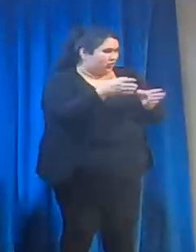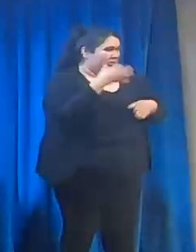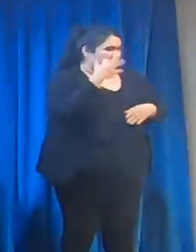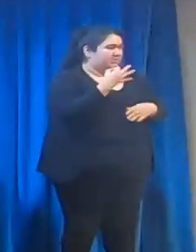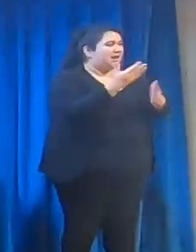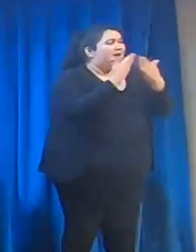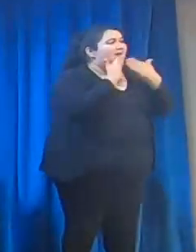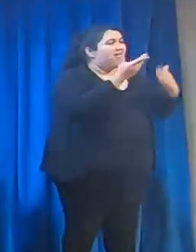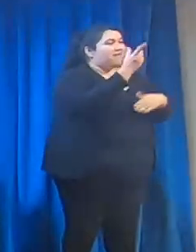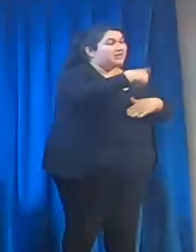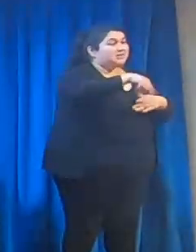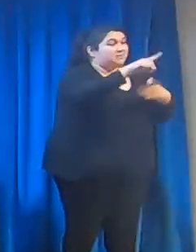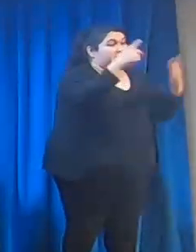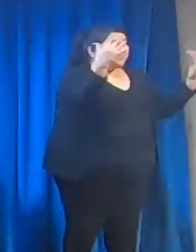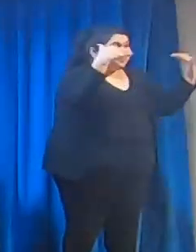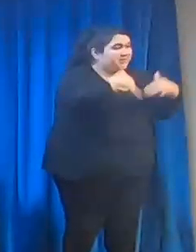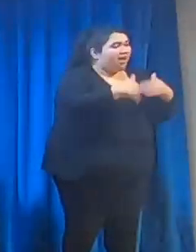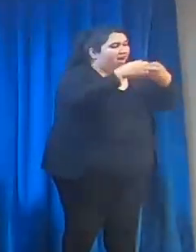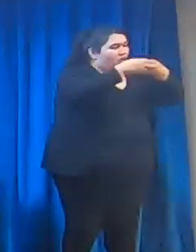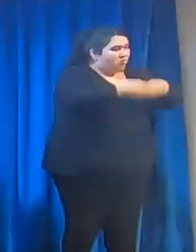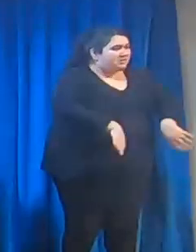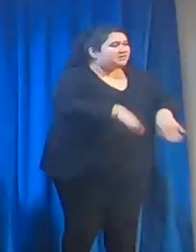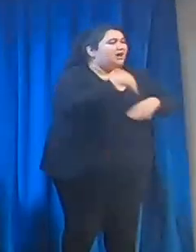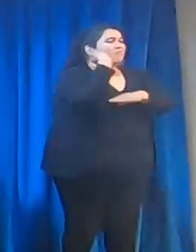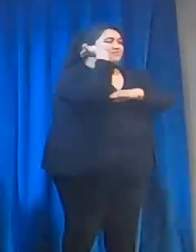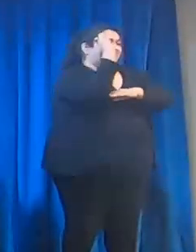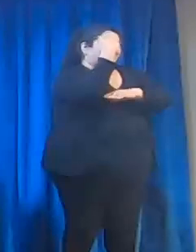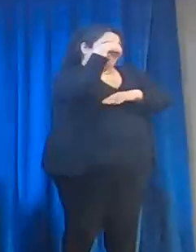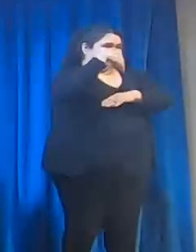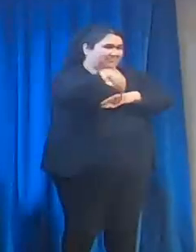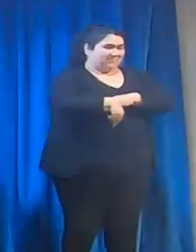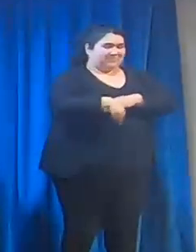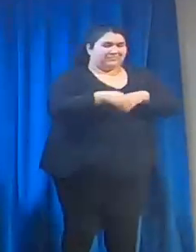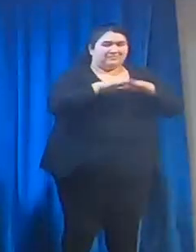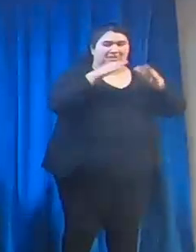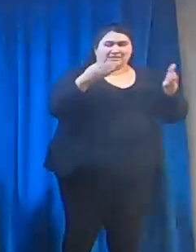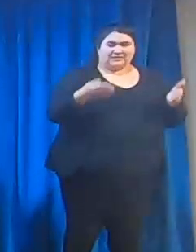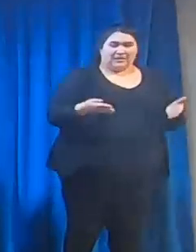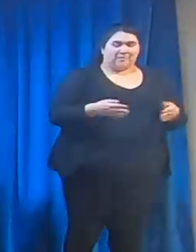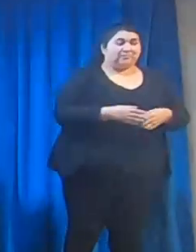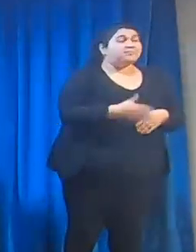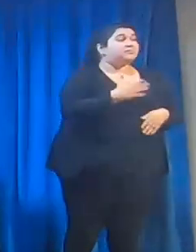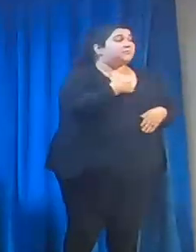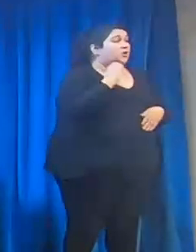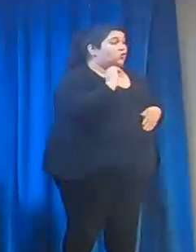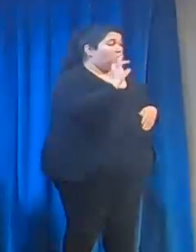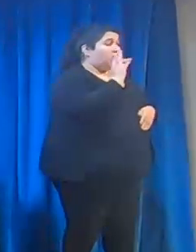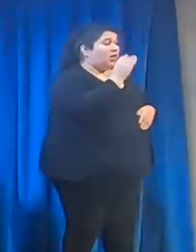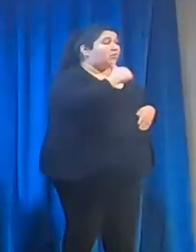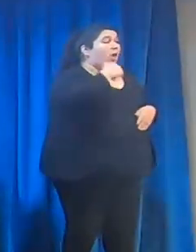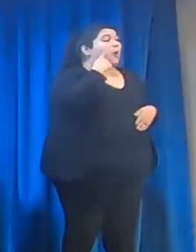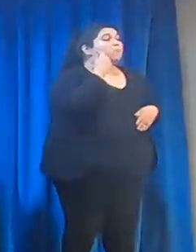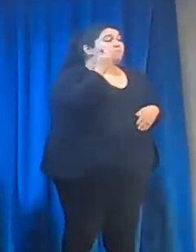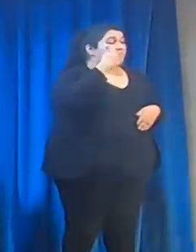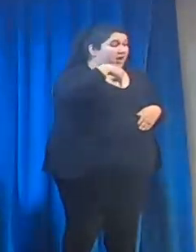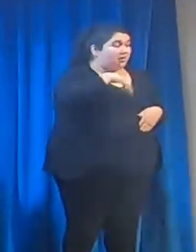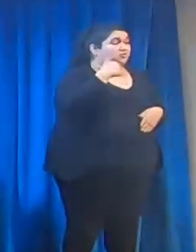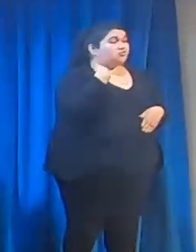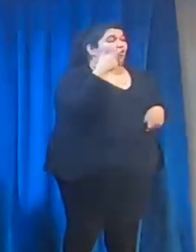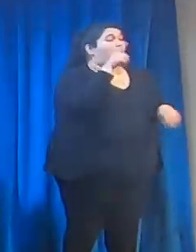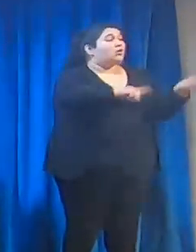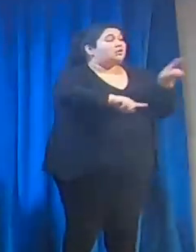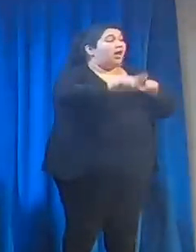estén presentes. Y damos apertura a la mesa que nos convoca. Mi nombre es Damián Travaglia, yo soy